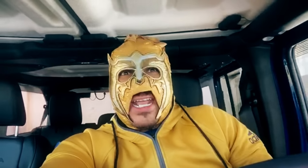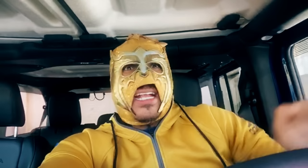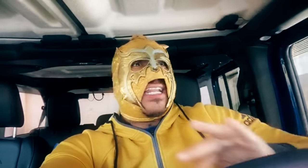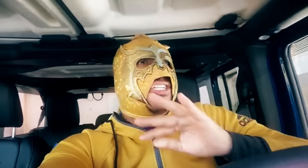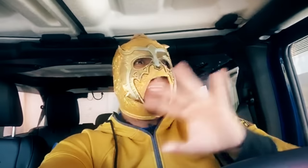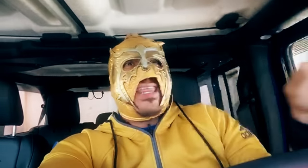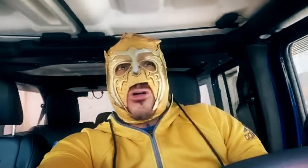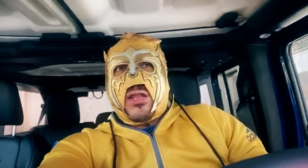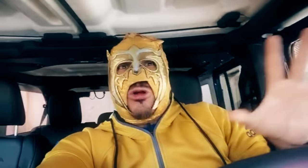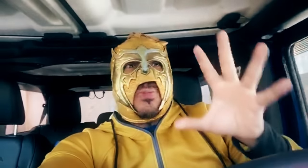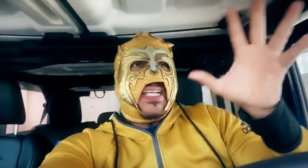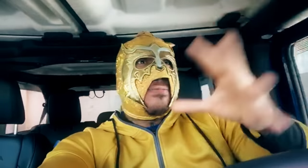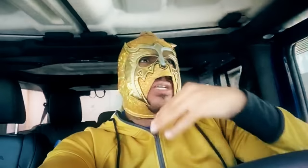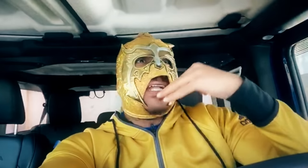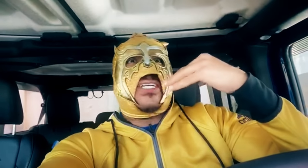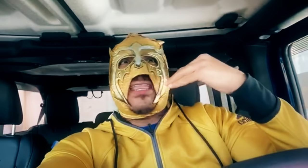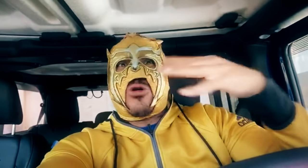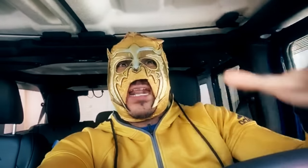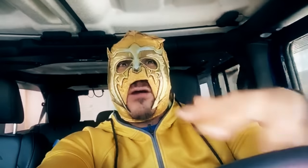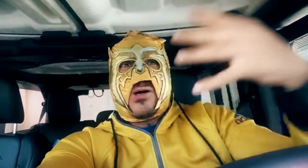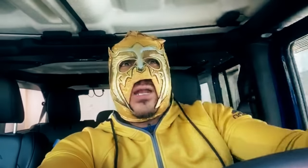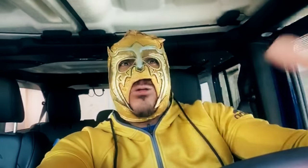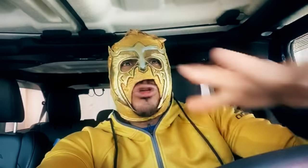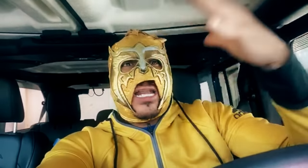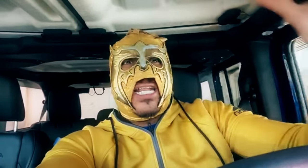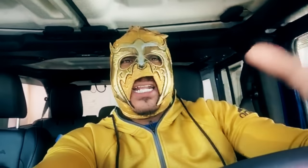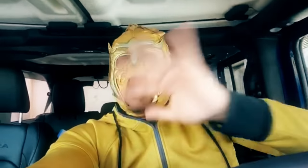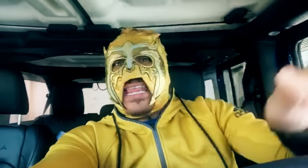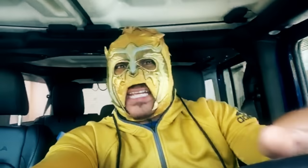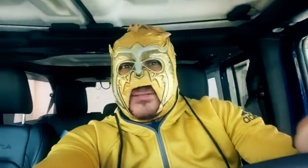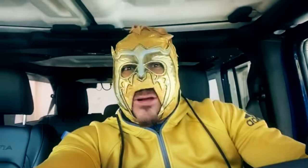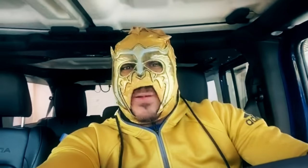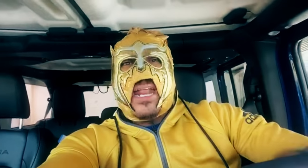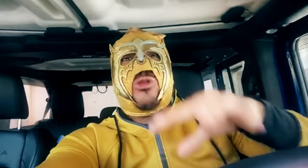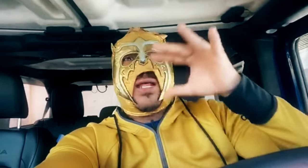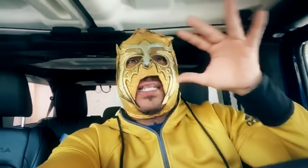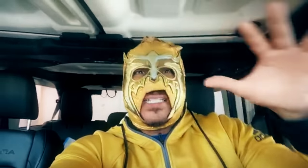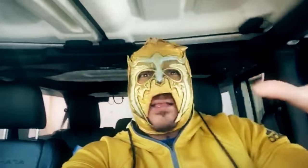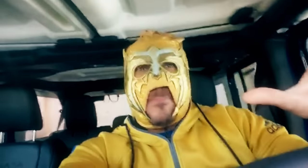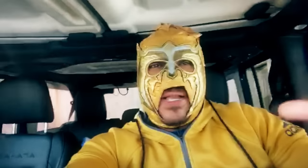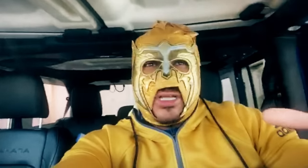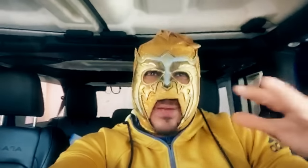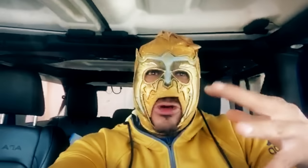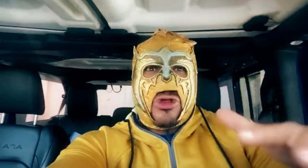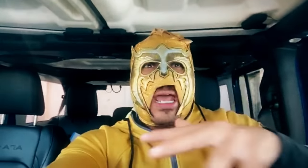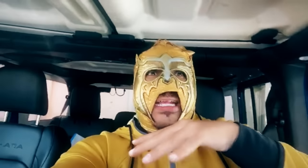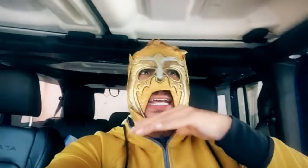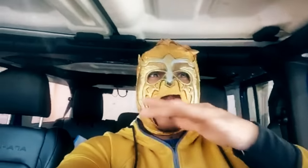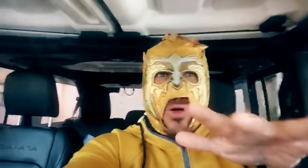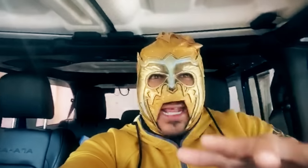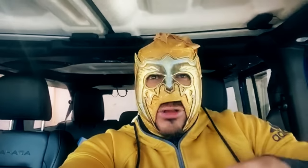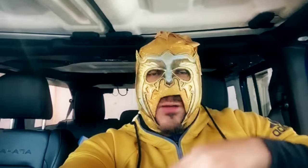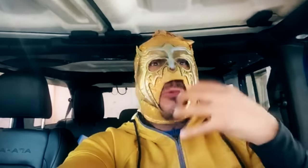con las rentas, a la chingada con los préstamos, a la chingada con el agua, con la luz, con el internet. Nada se les va a cobrar durante este pinche periodo